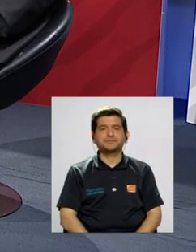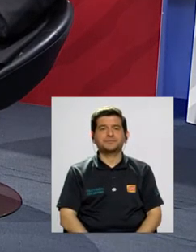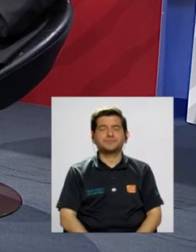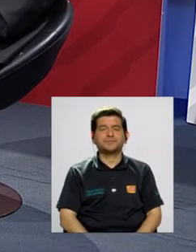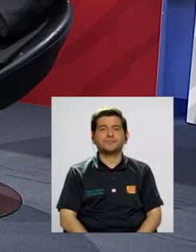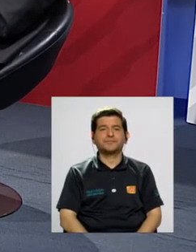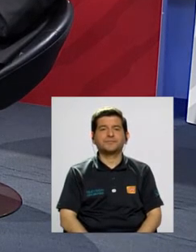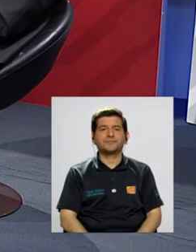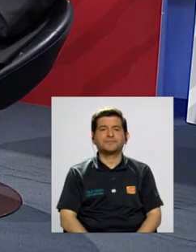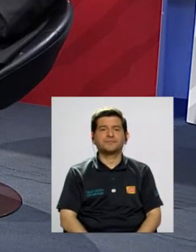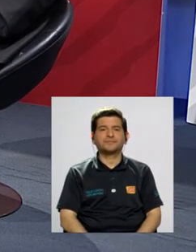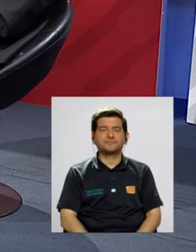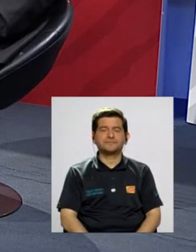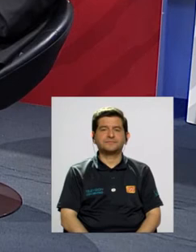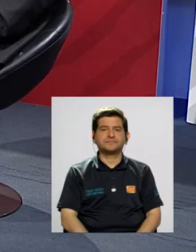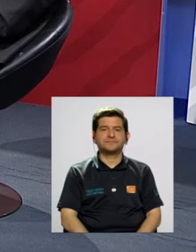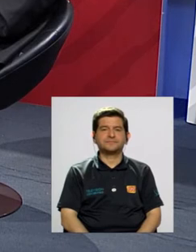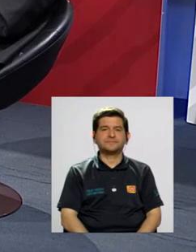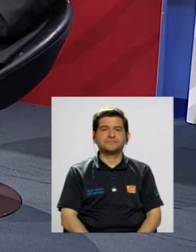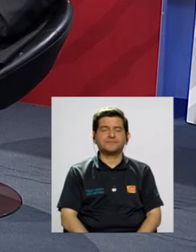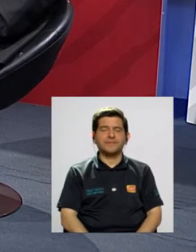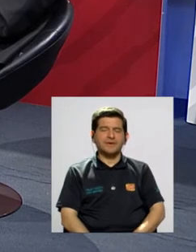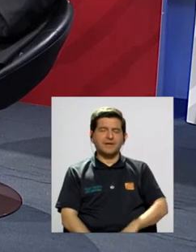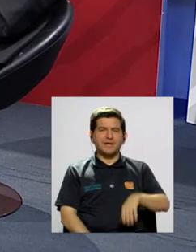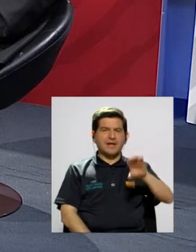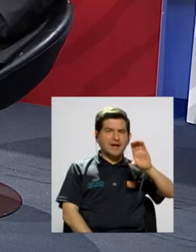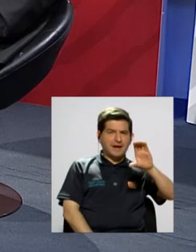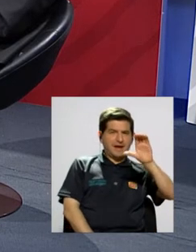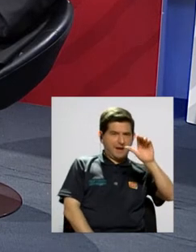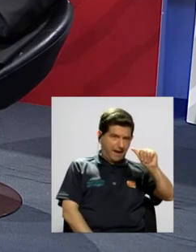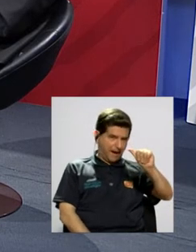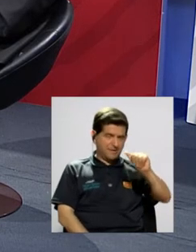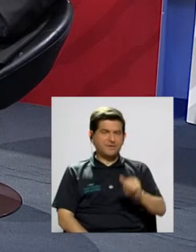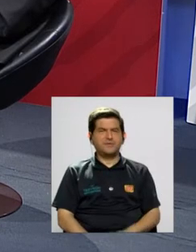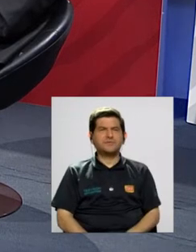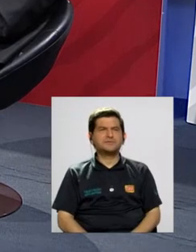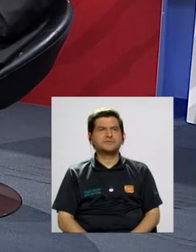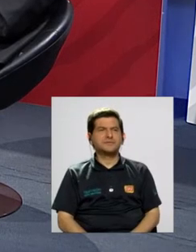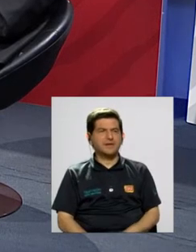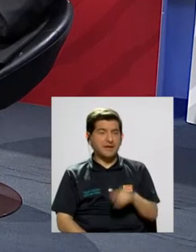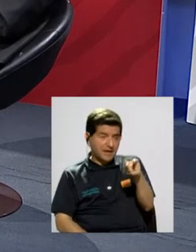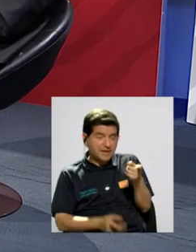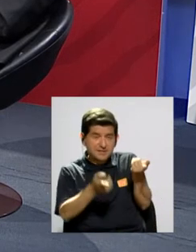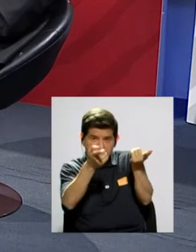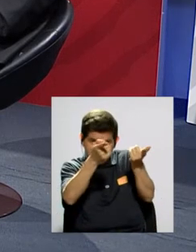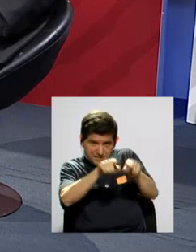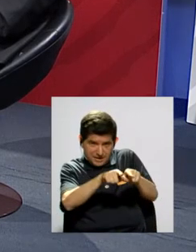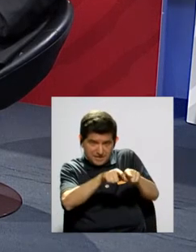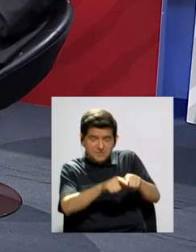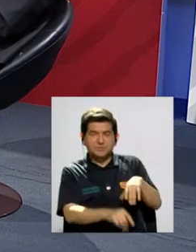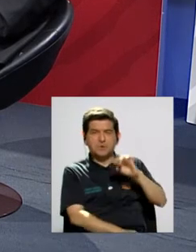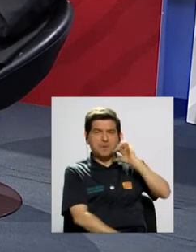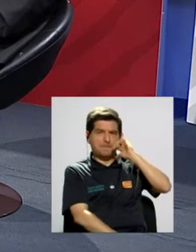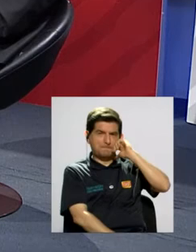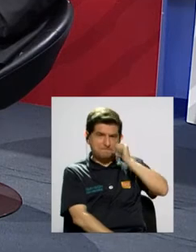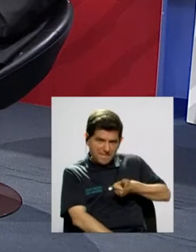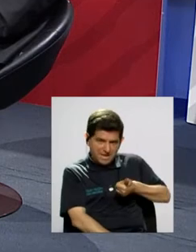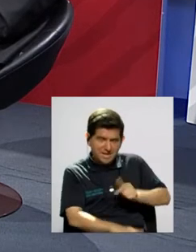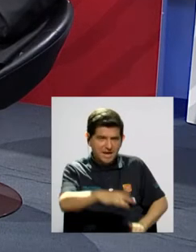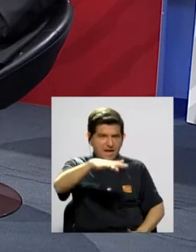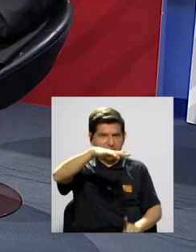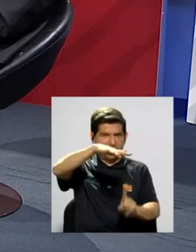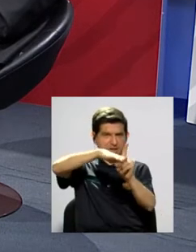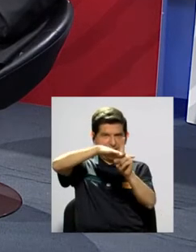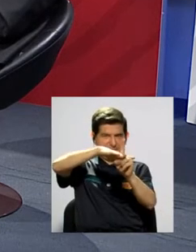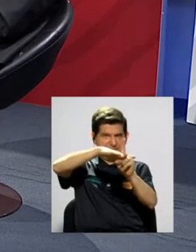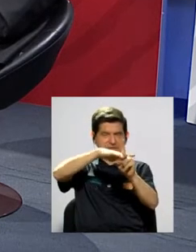¿Hacia dónde debería Carlos definitivamente mañana aparecer en